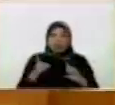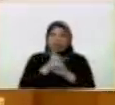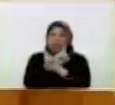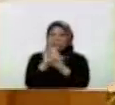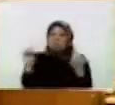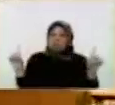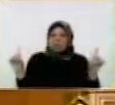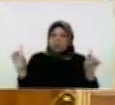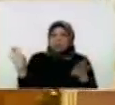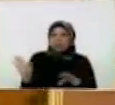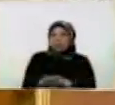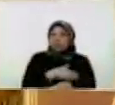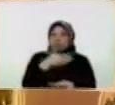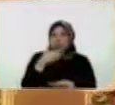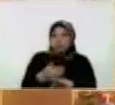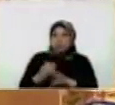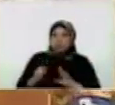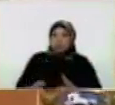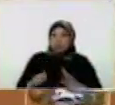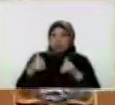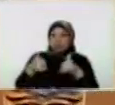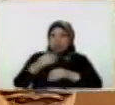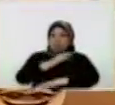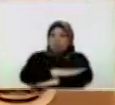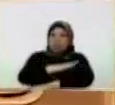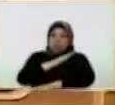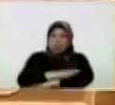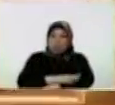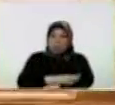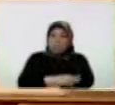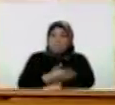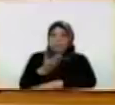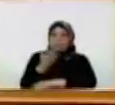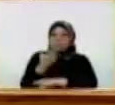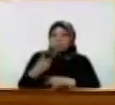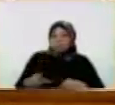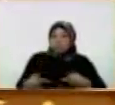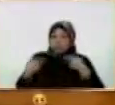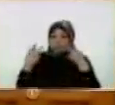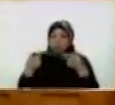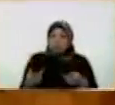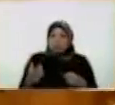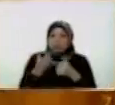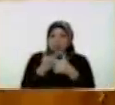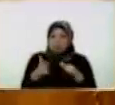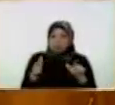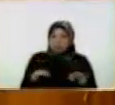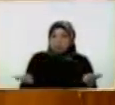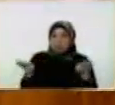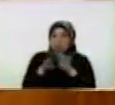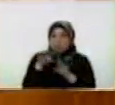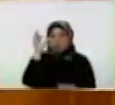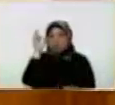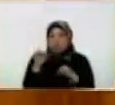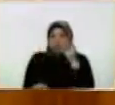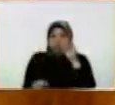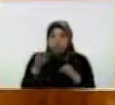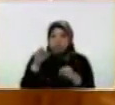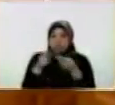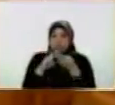y fundamenta su patrimonio moral y sus valores de libertad, igualdad, justicia y